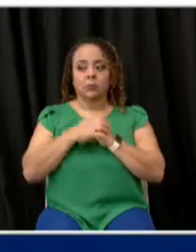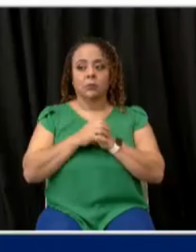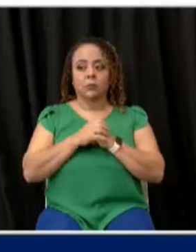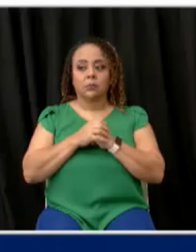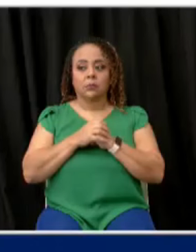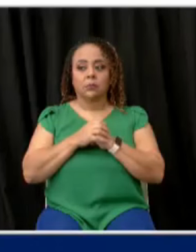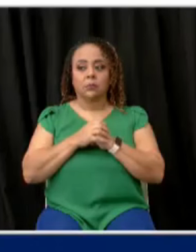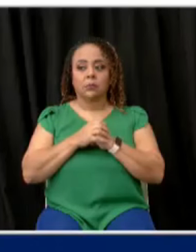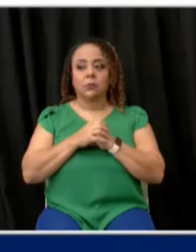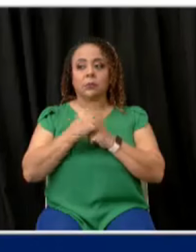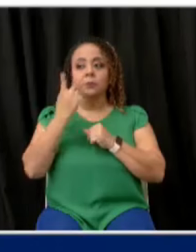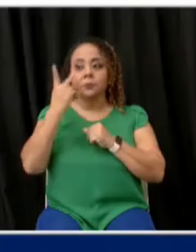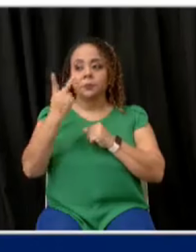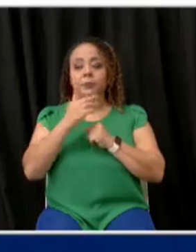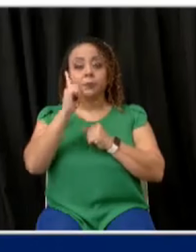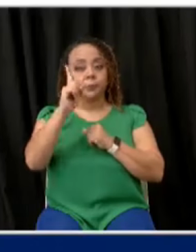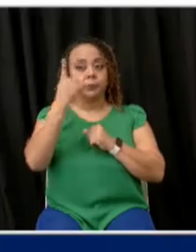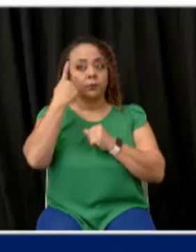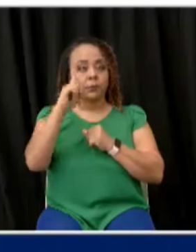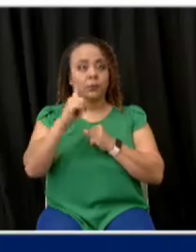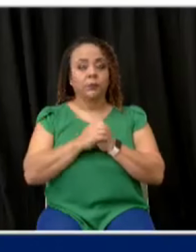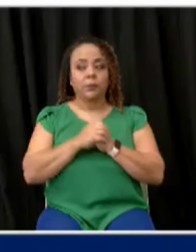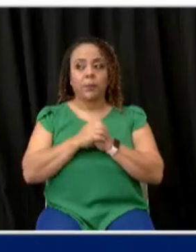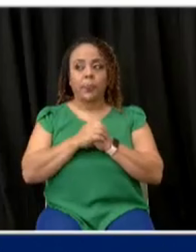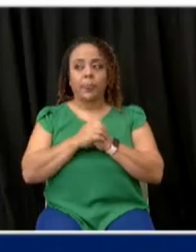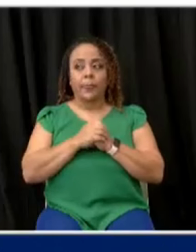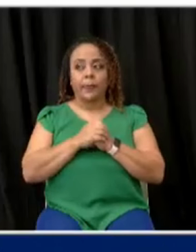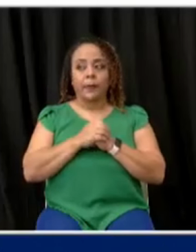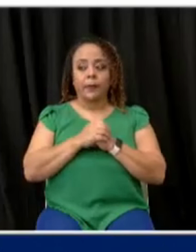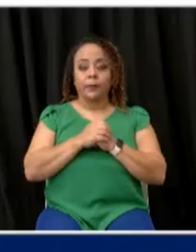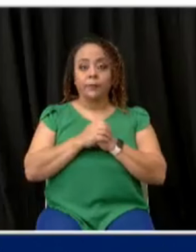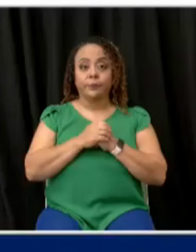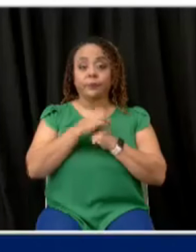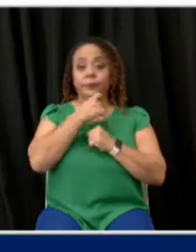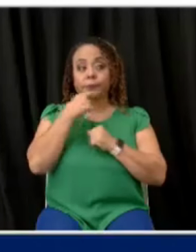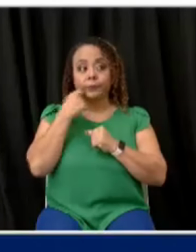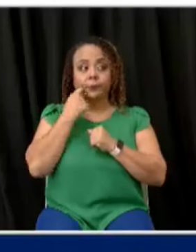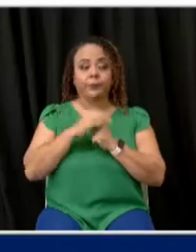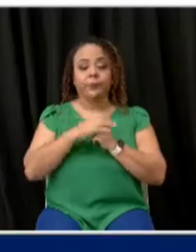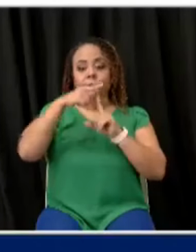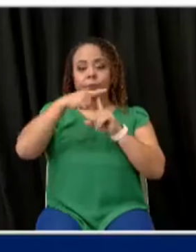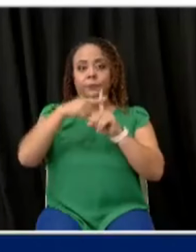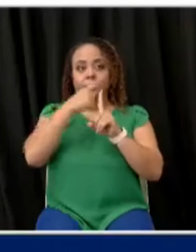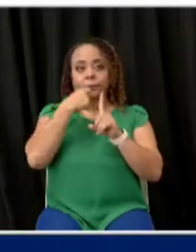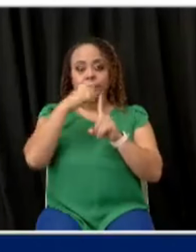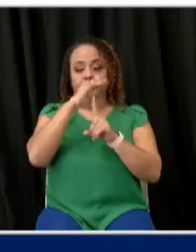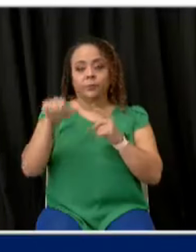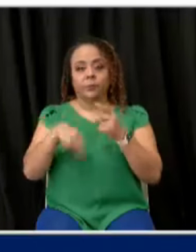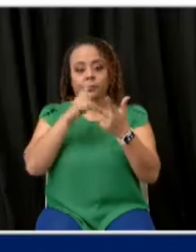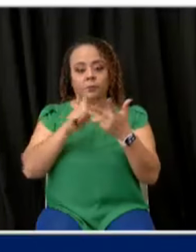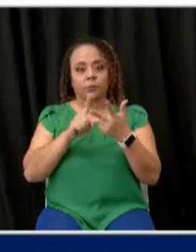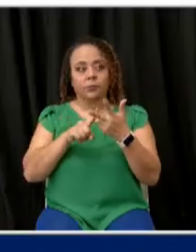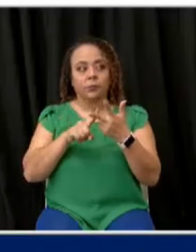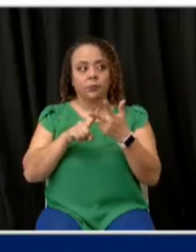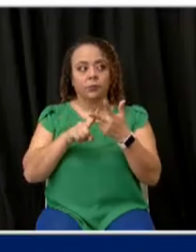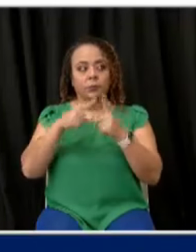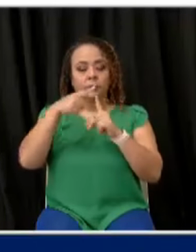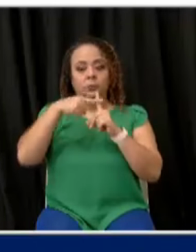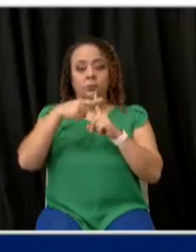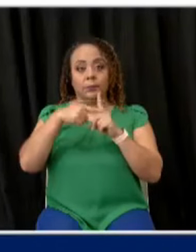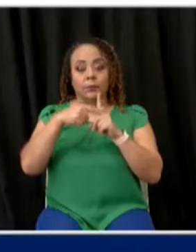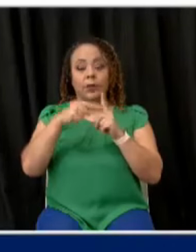libre, miden un termómetro de bulbo seco, que miden la temperatura seca, y otros que miden la temperatura